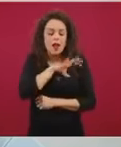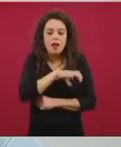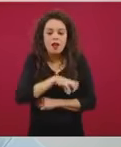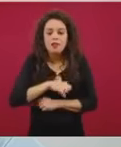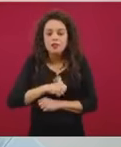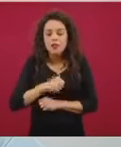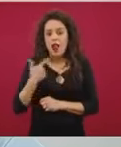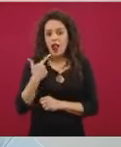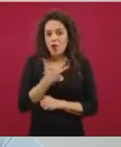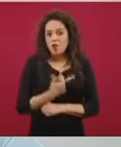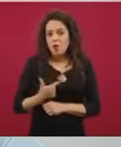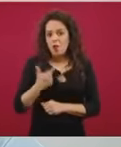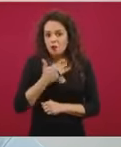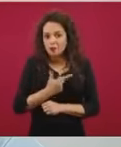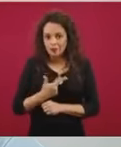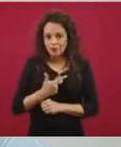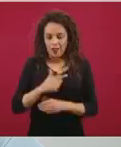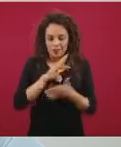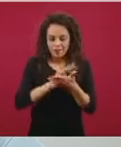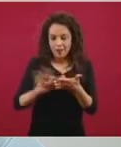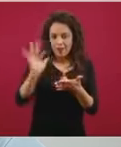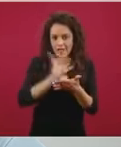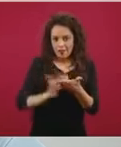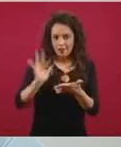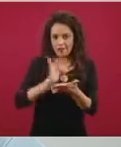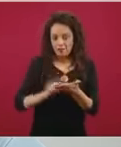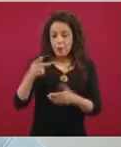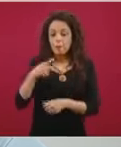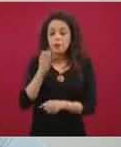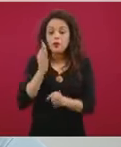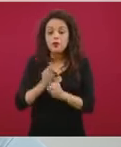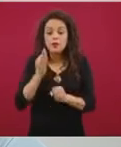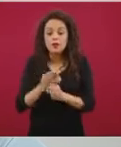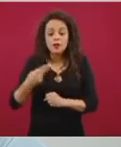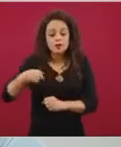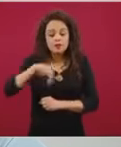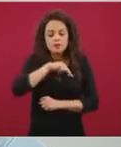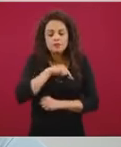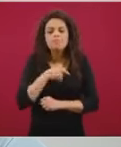importante porque justo lo que queremos ahorita es que la gente